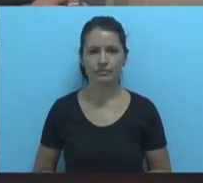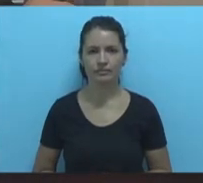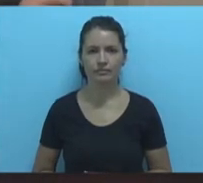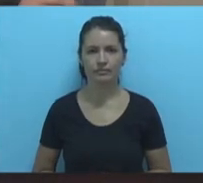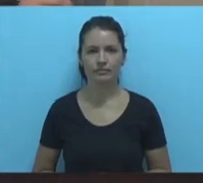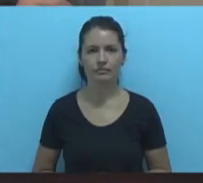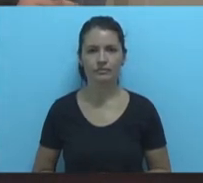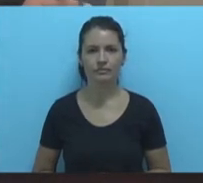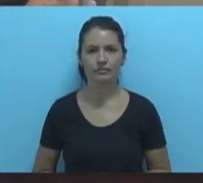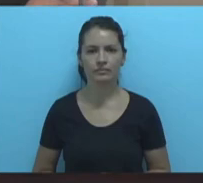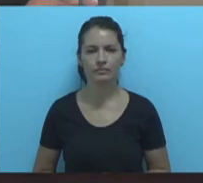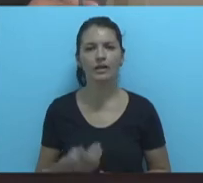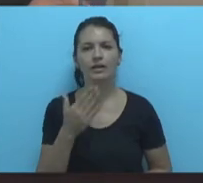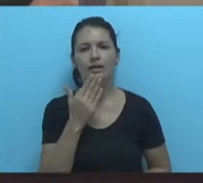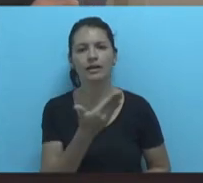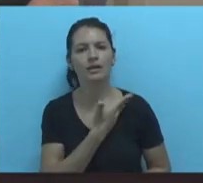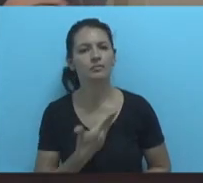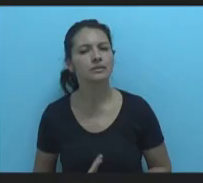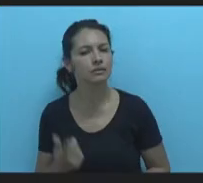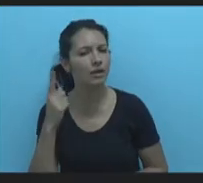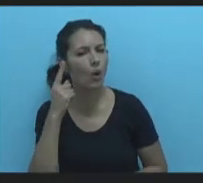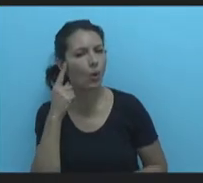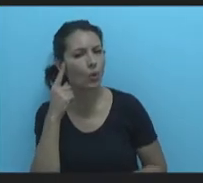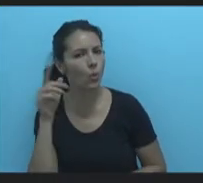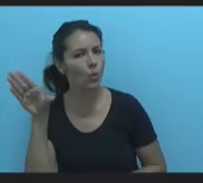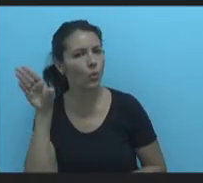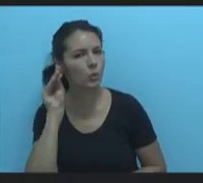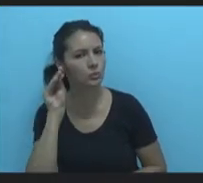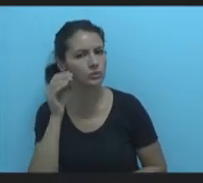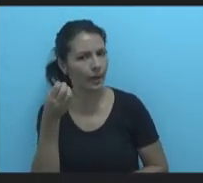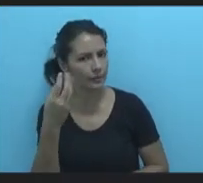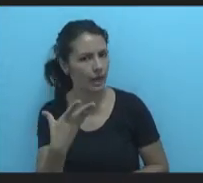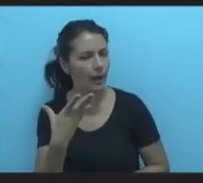Gracias, señor presidente. ¿Se me escucha bien? Perfectamente, diputado.